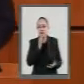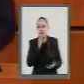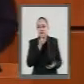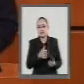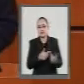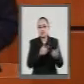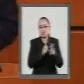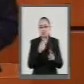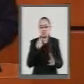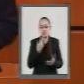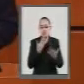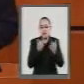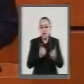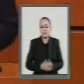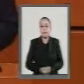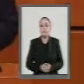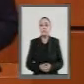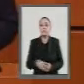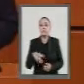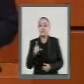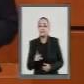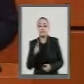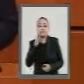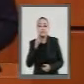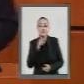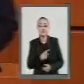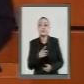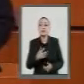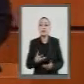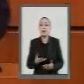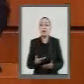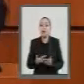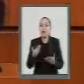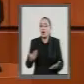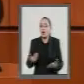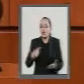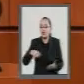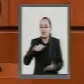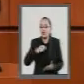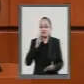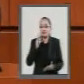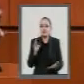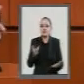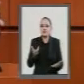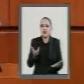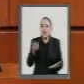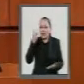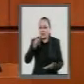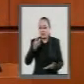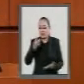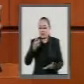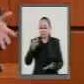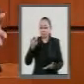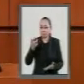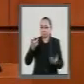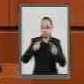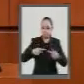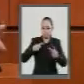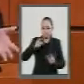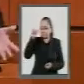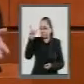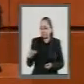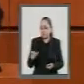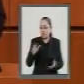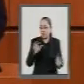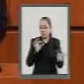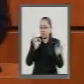se corrige, pero hoy estamos viendo cómo esta figura pues se tradujo en una